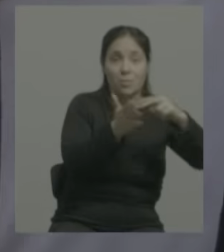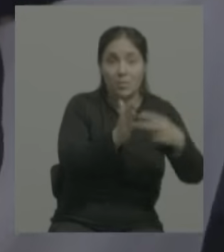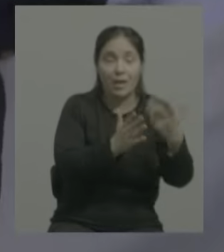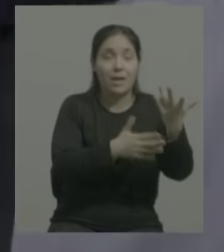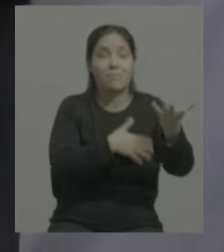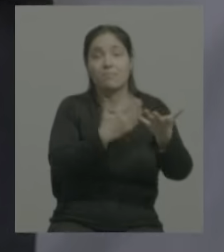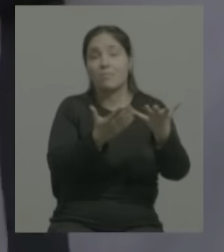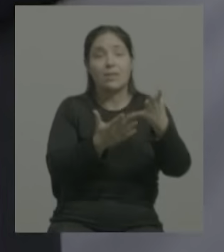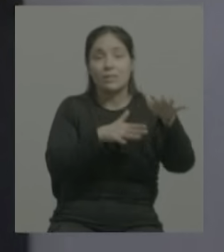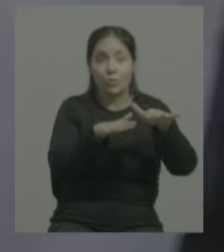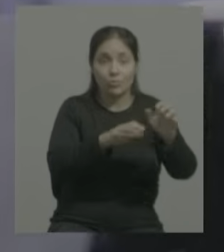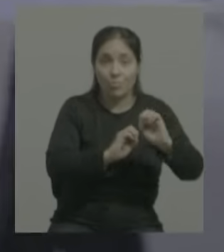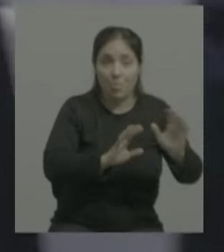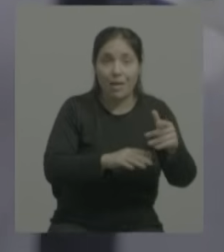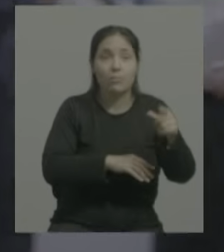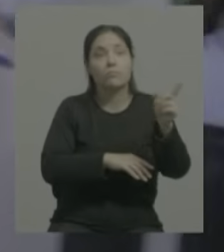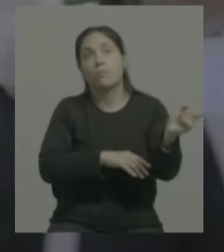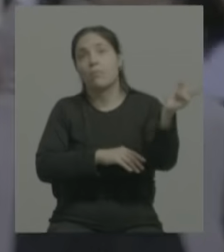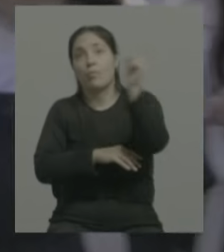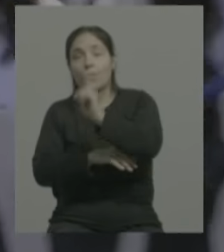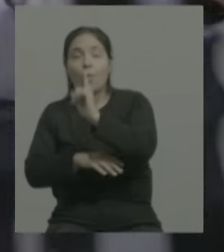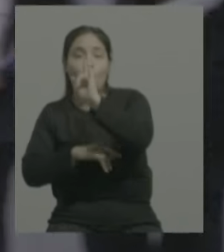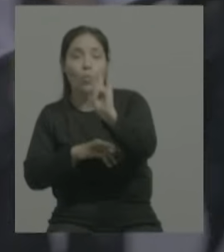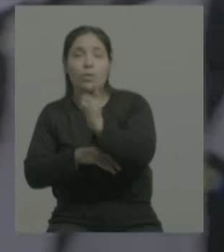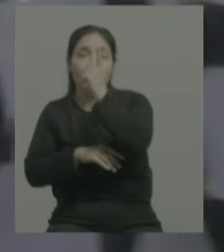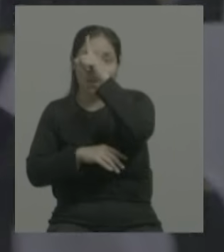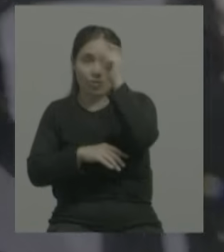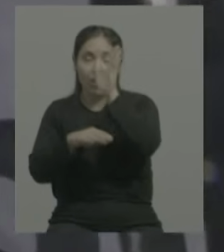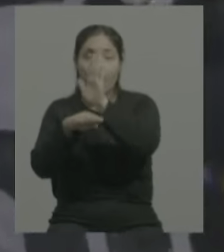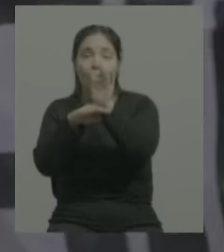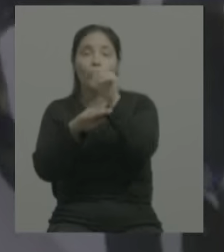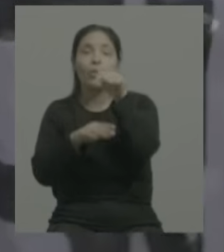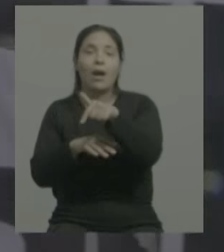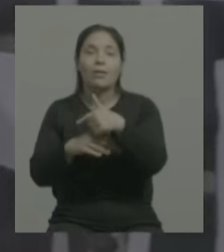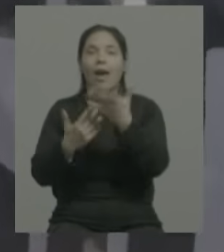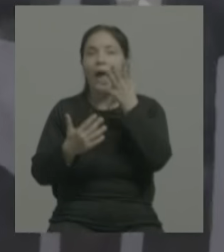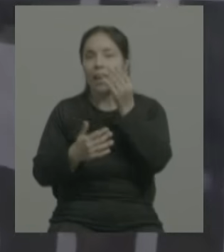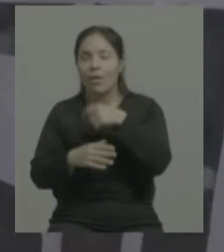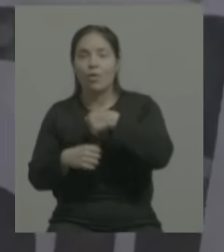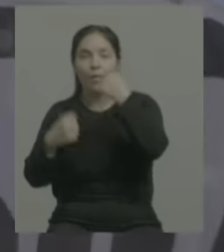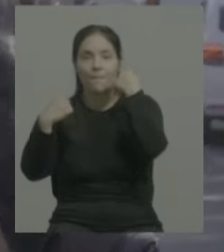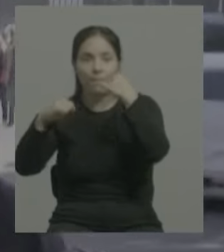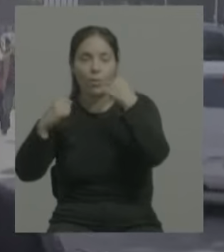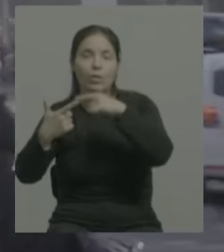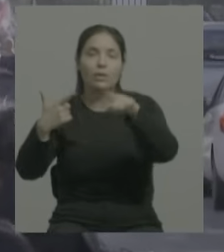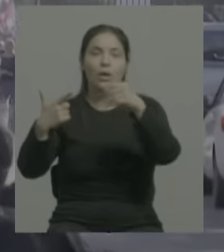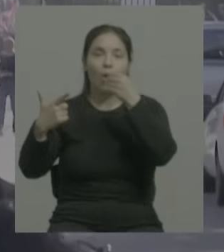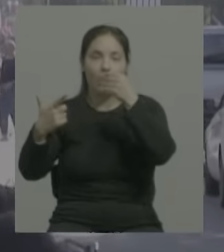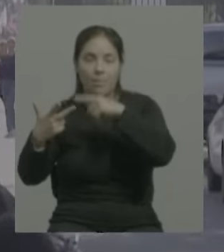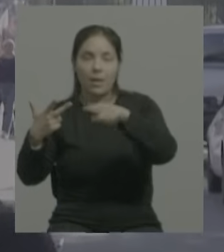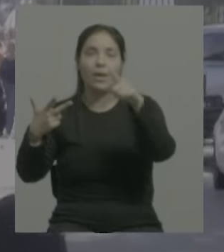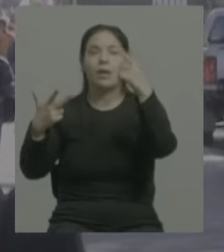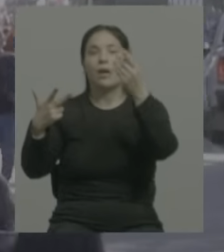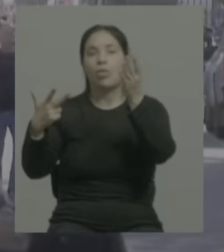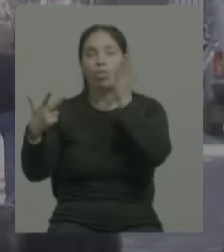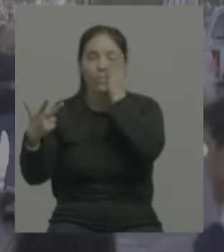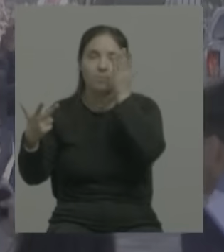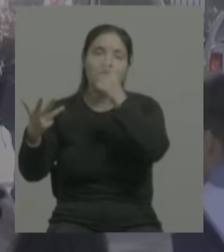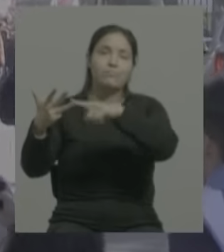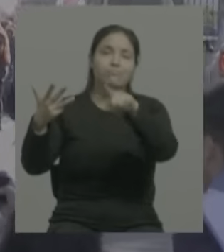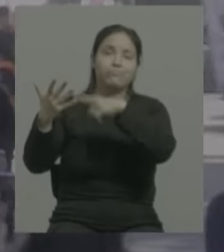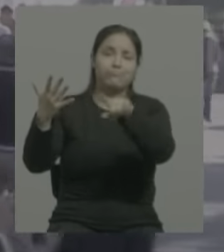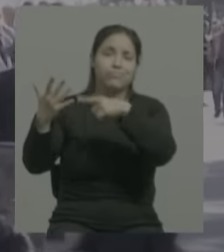está transitando un buen momento va a encontrar en la Universidad Nacional de Cuyo espacios donde poder hacer artes, donde poder hacer deporte, donde poder comer, donde poder dormir la siesta. Es mucho